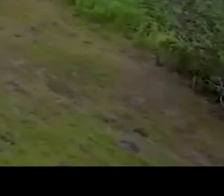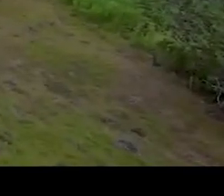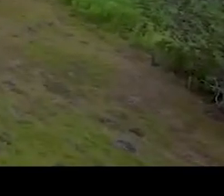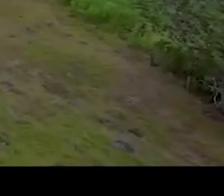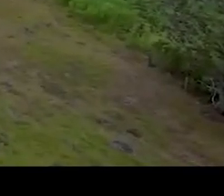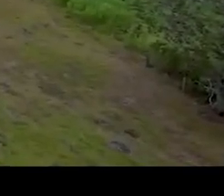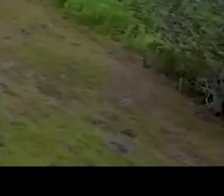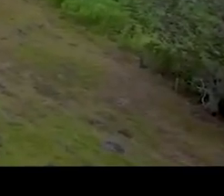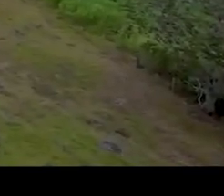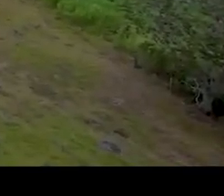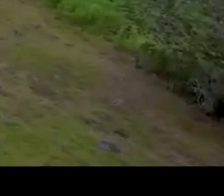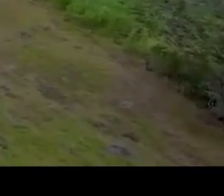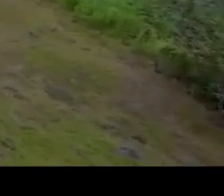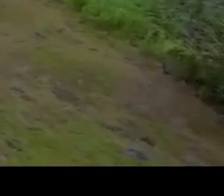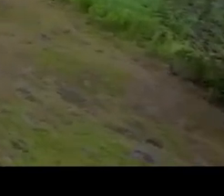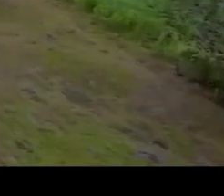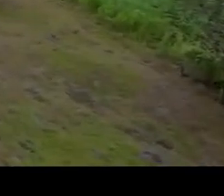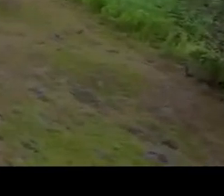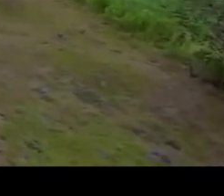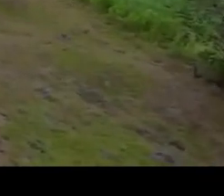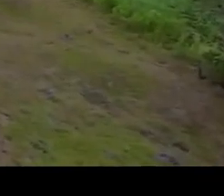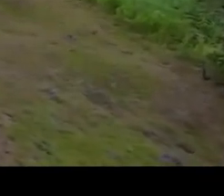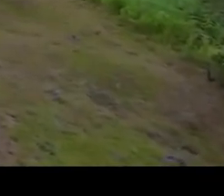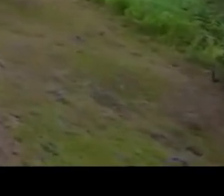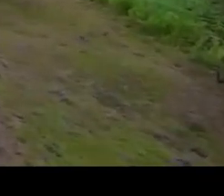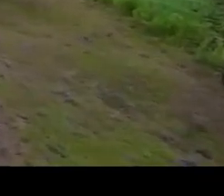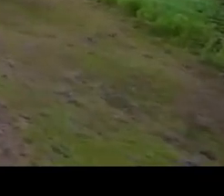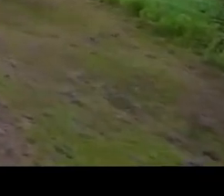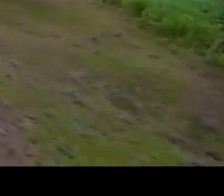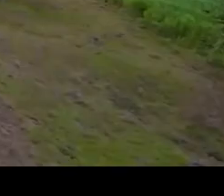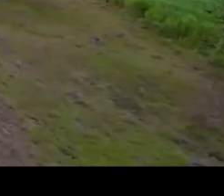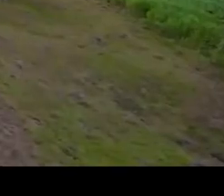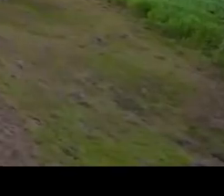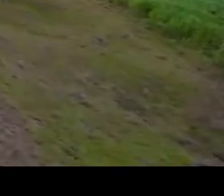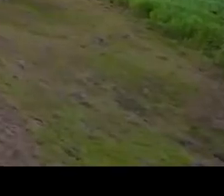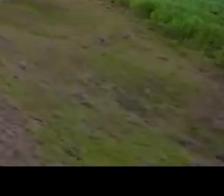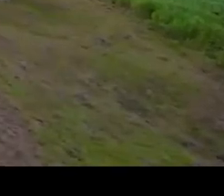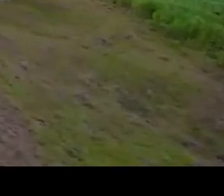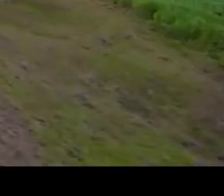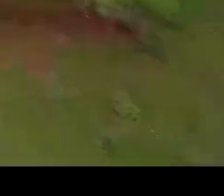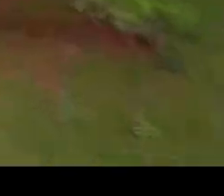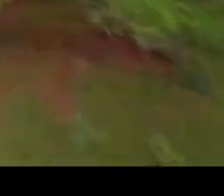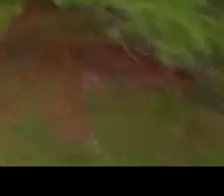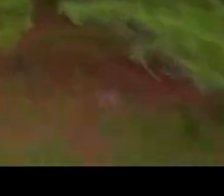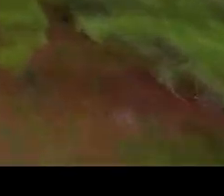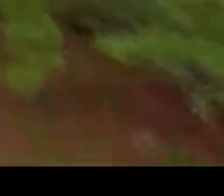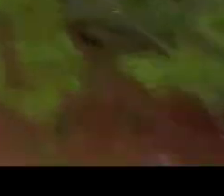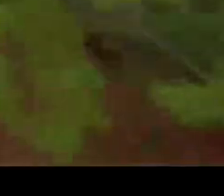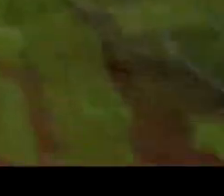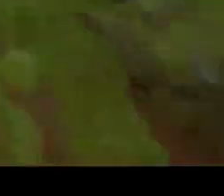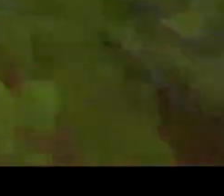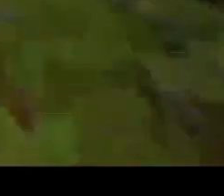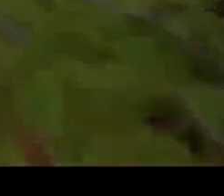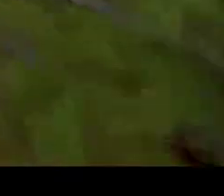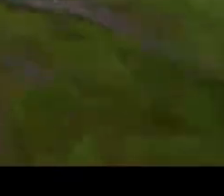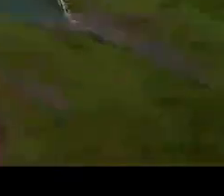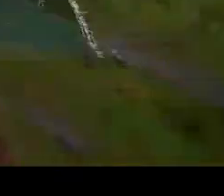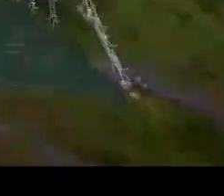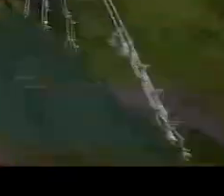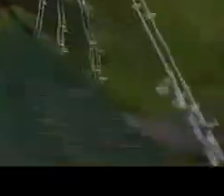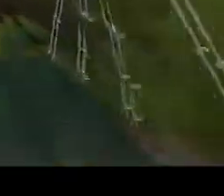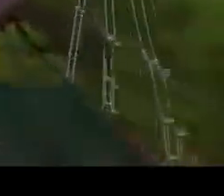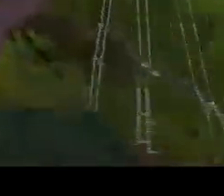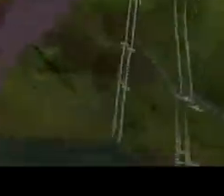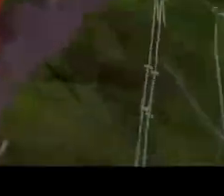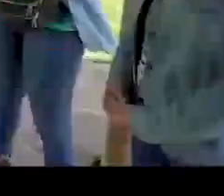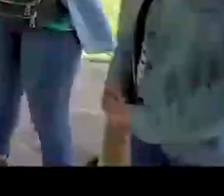hay un pequeño reglamento, ¿verdad? No deben de tener problemas de clavícula, problemas del corazón, alguna operación reciente, si han tomado algún medicamento que les pueda